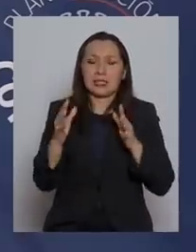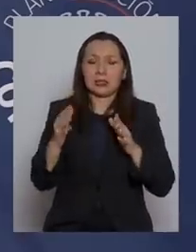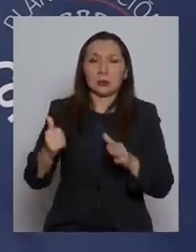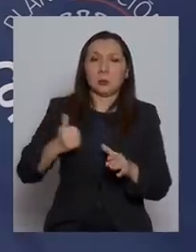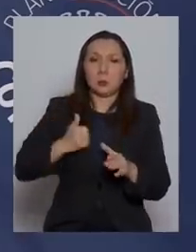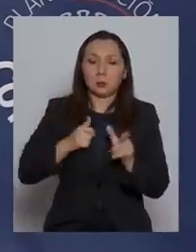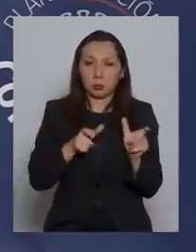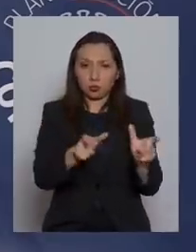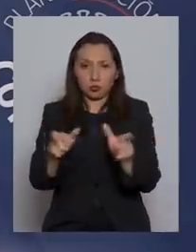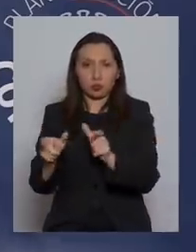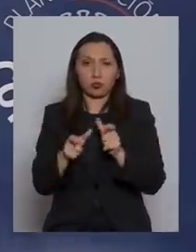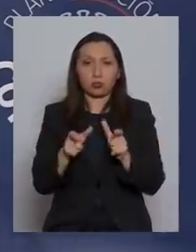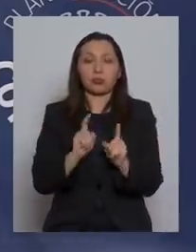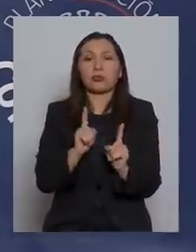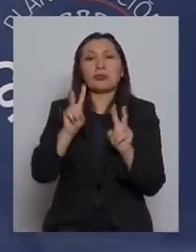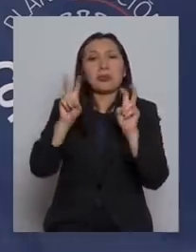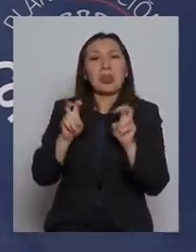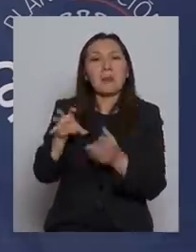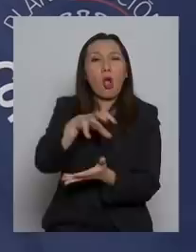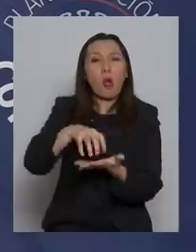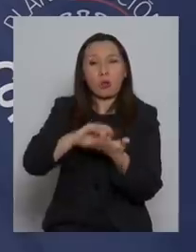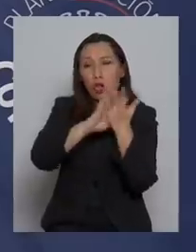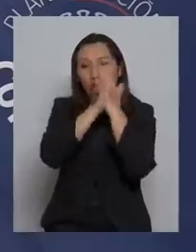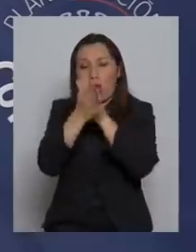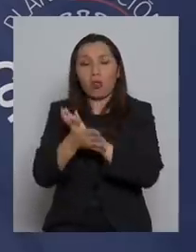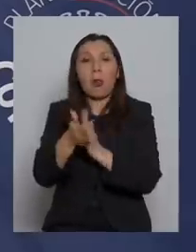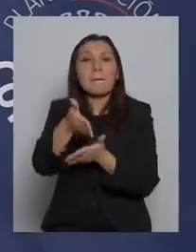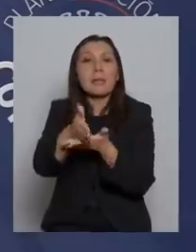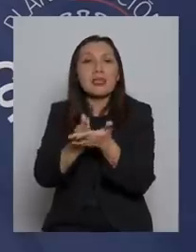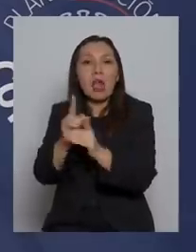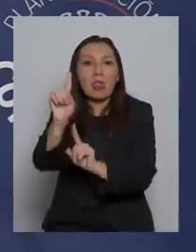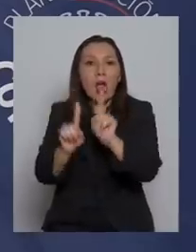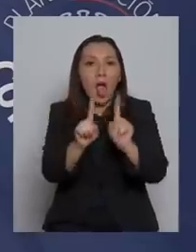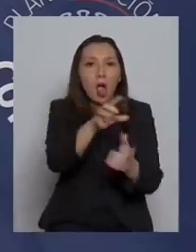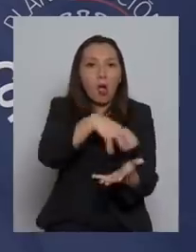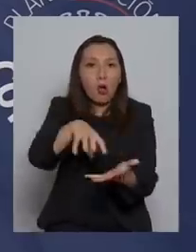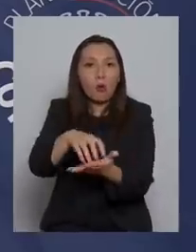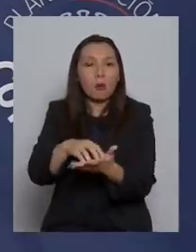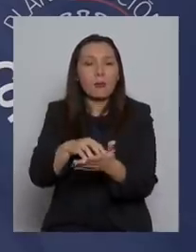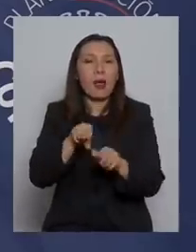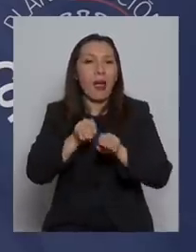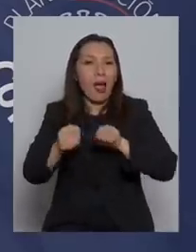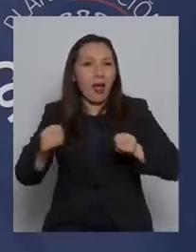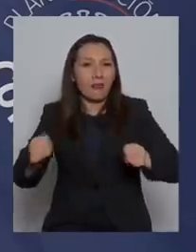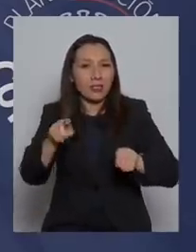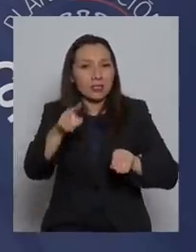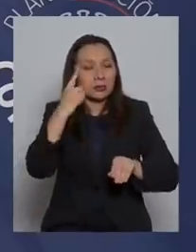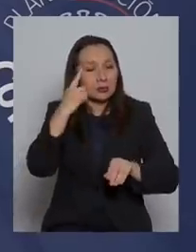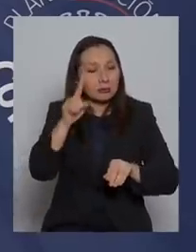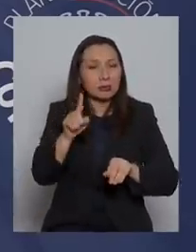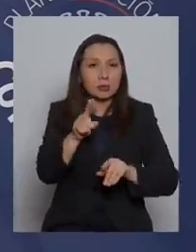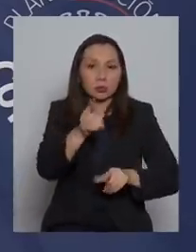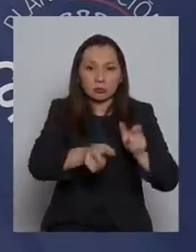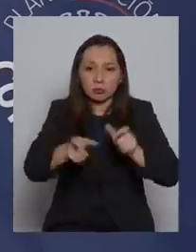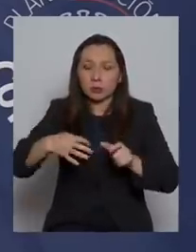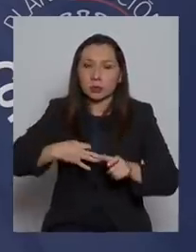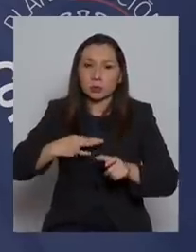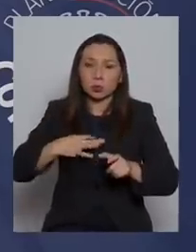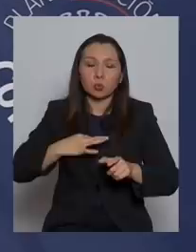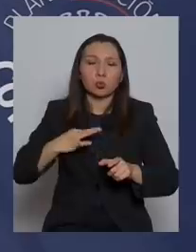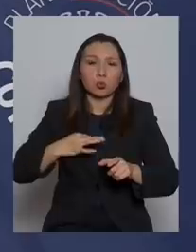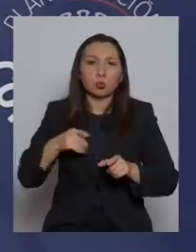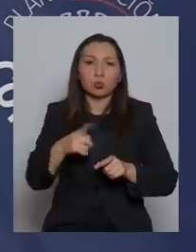de control, porque ya no estamos hablando de una comuna entera, sino una parte de una comuna, pero hacemos un llamado a la ciudadanía